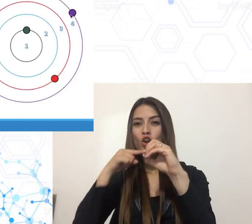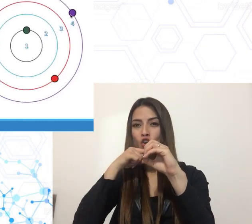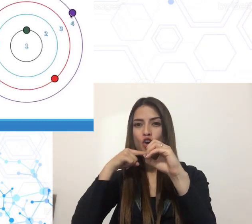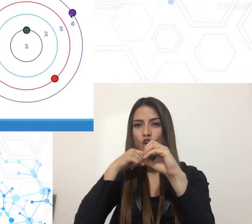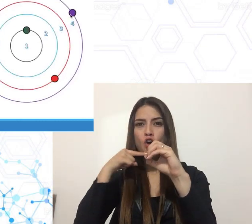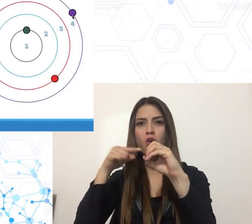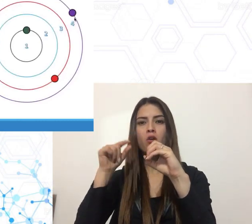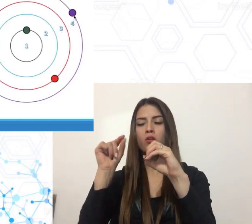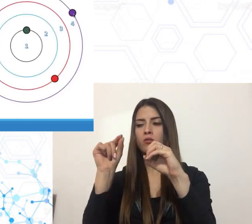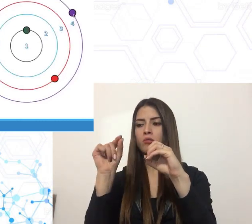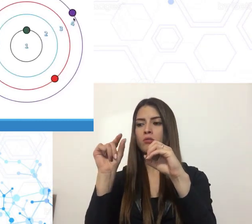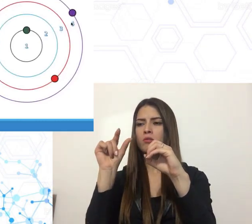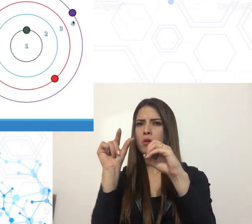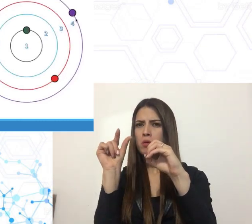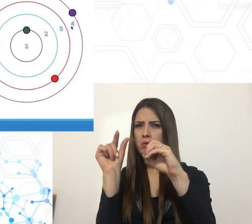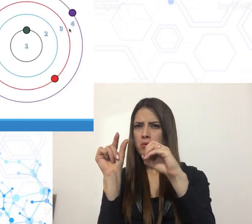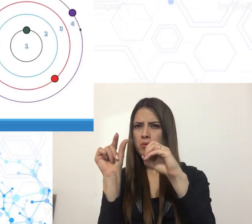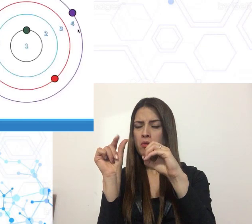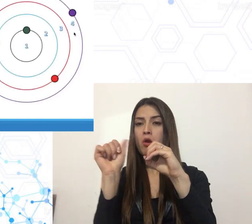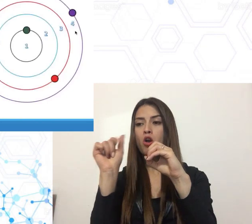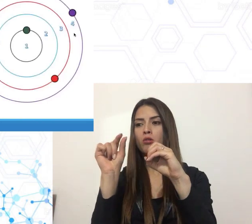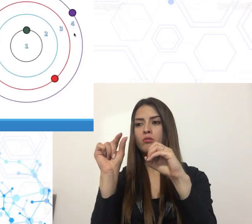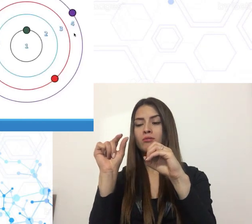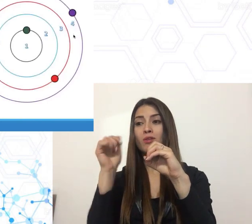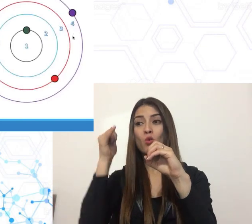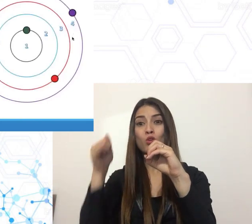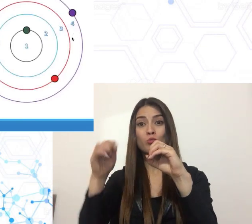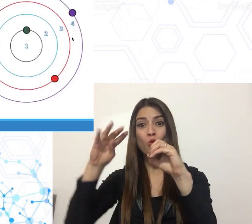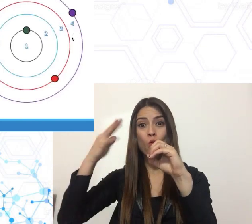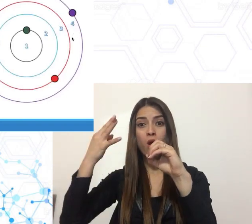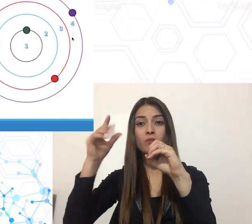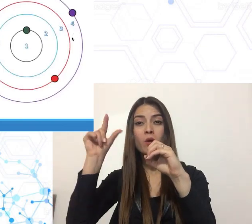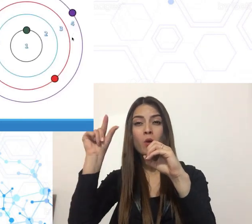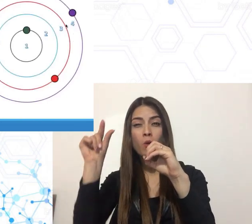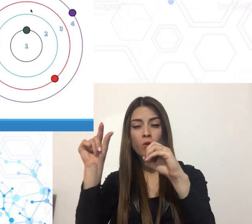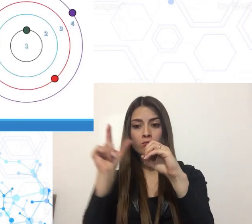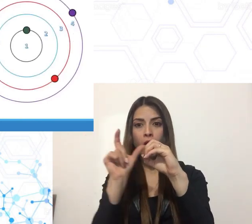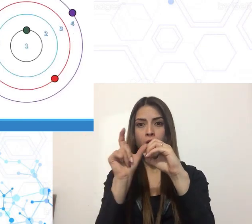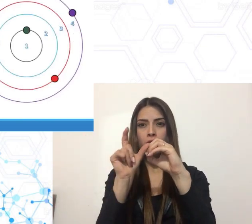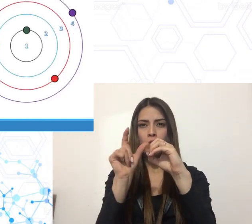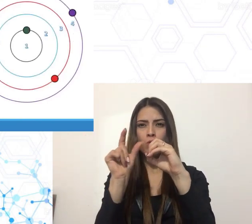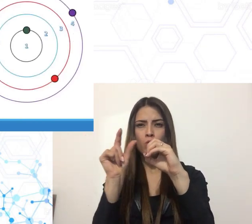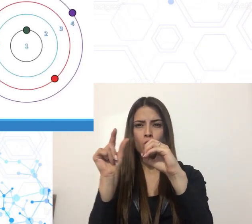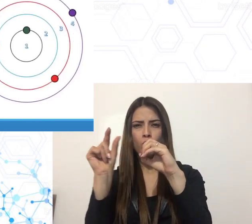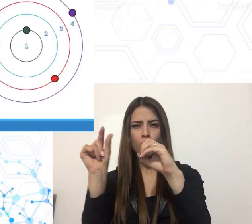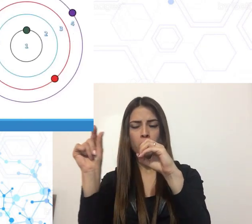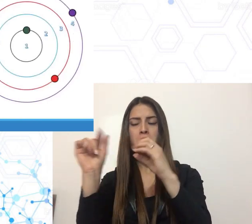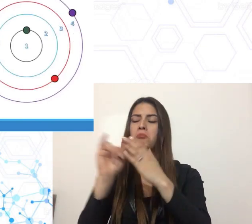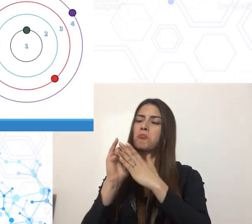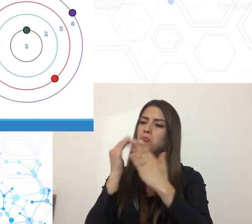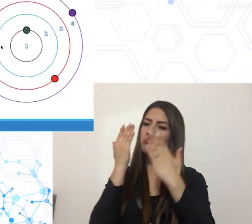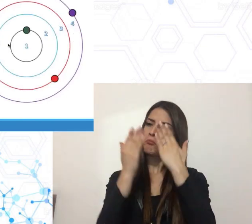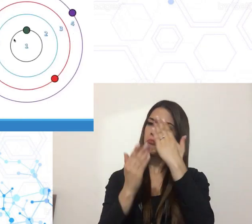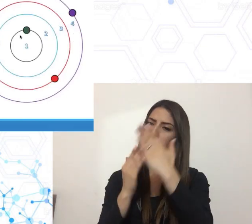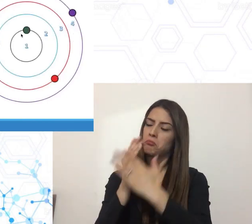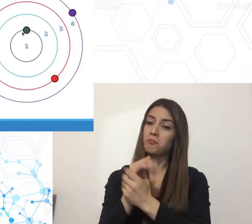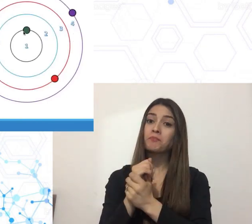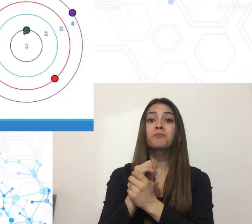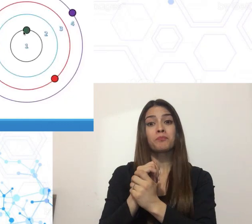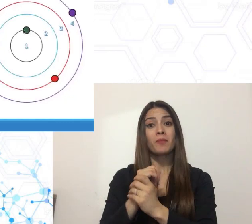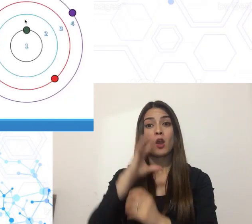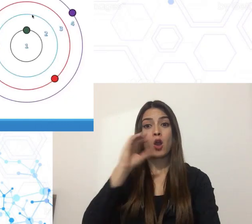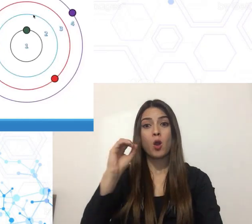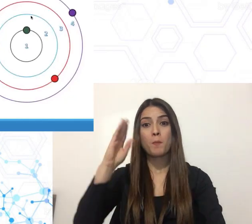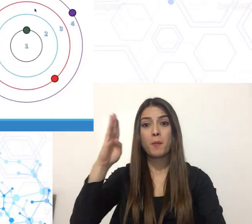cómo en el nivel 4 el espacio es mucho más pequeño. Entonces Bohr también dijo que los electrones podían